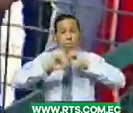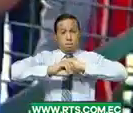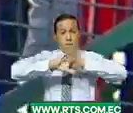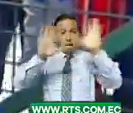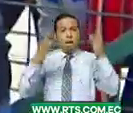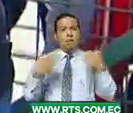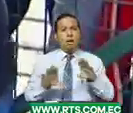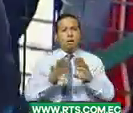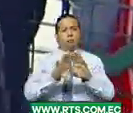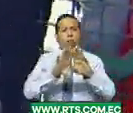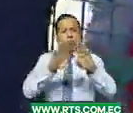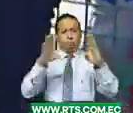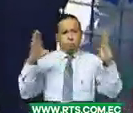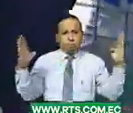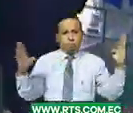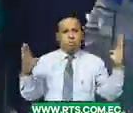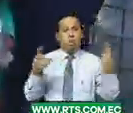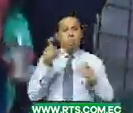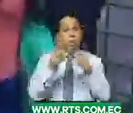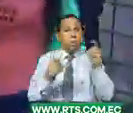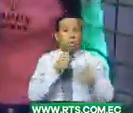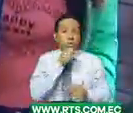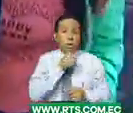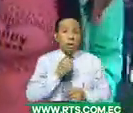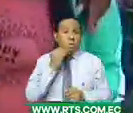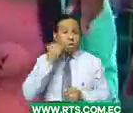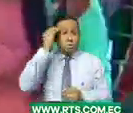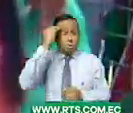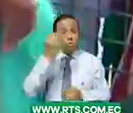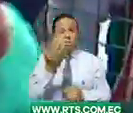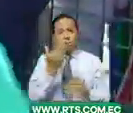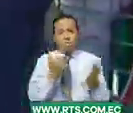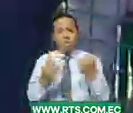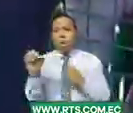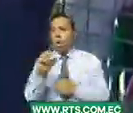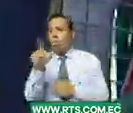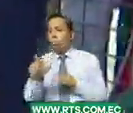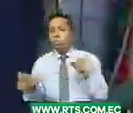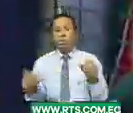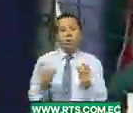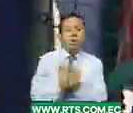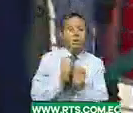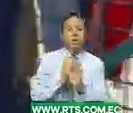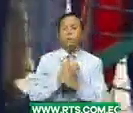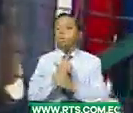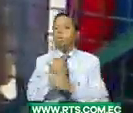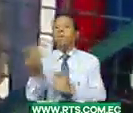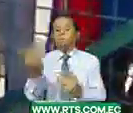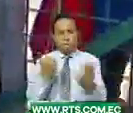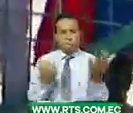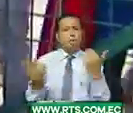Los primeros en ingresar fueron los adultos mayores y quienes presentaban alguna discapacidad.